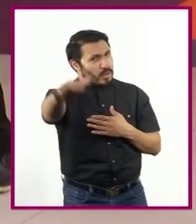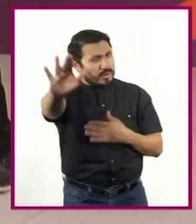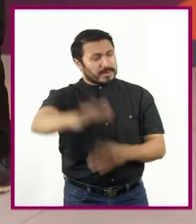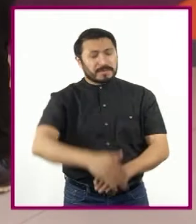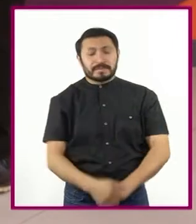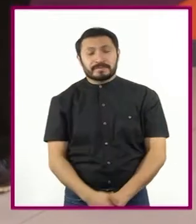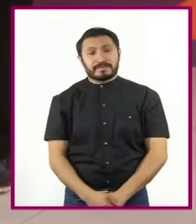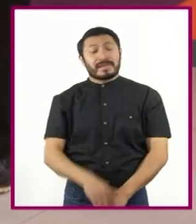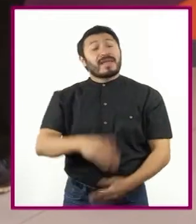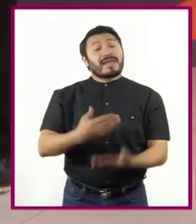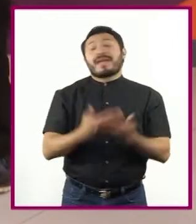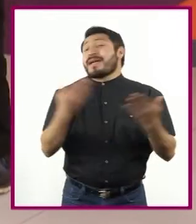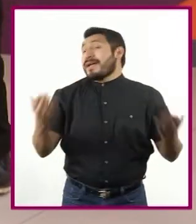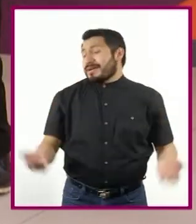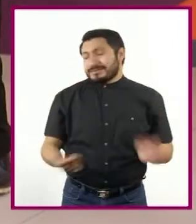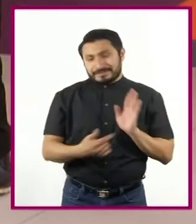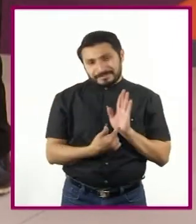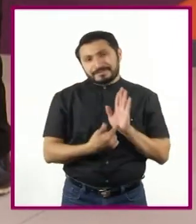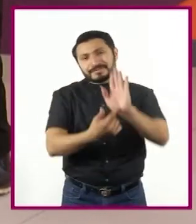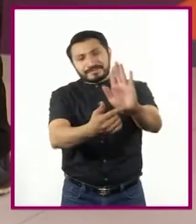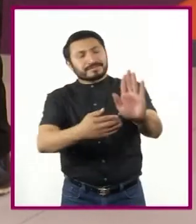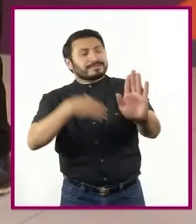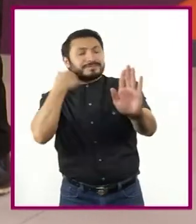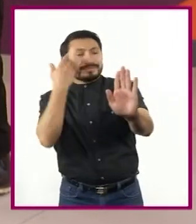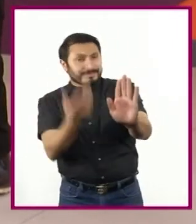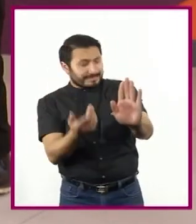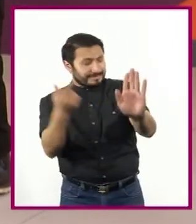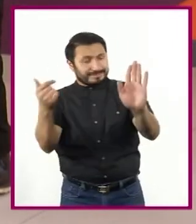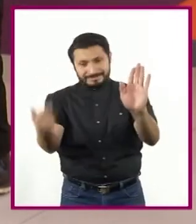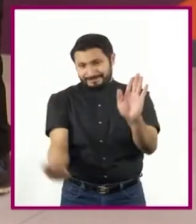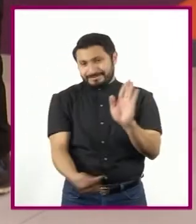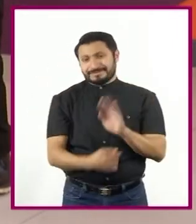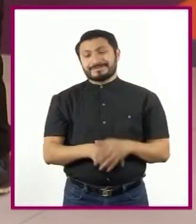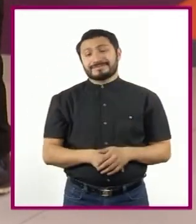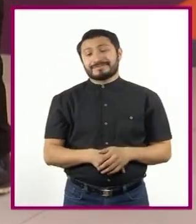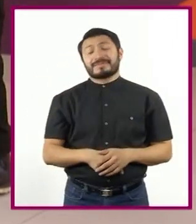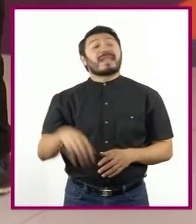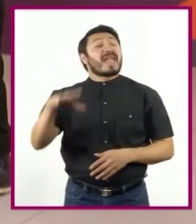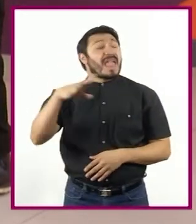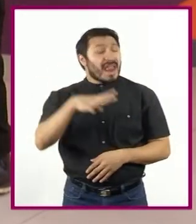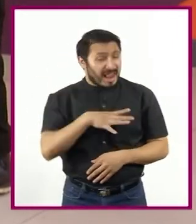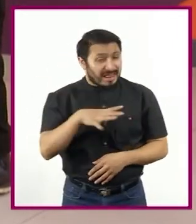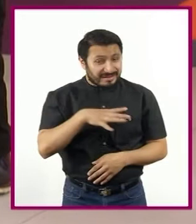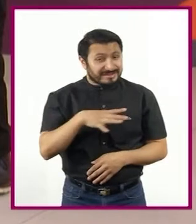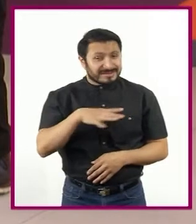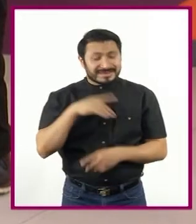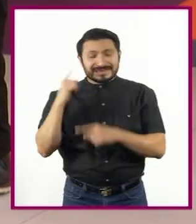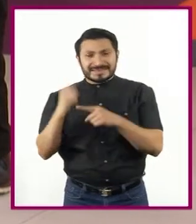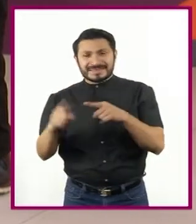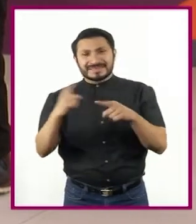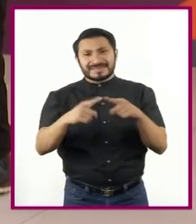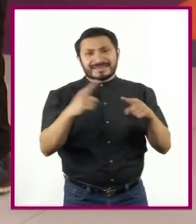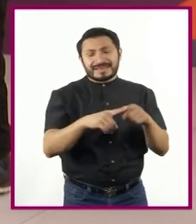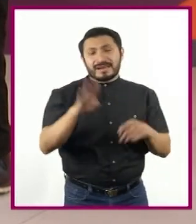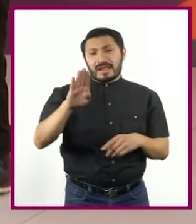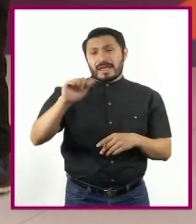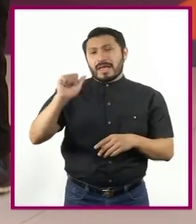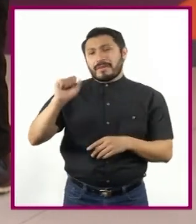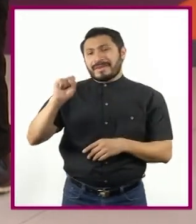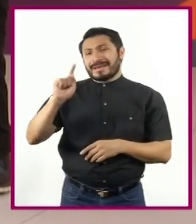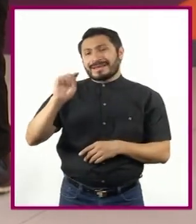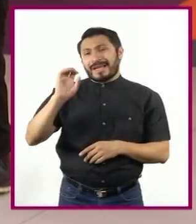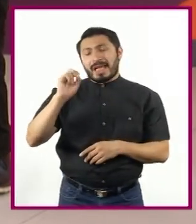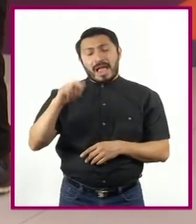Quiero mostrarte ahora, Teresa, ¿Sí? Y por otra parte, pues existen otros bastones. Esto,